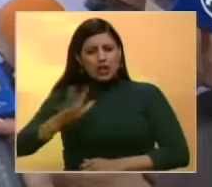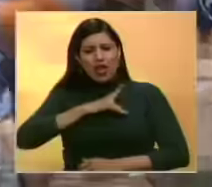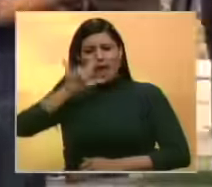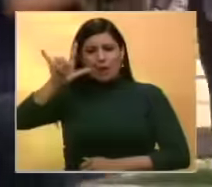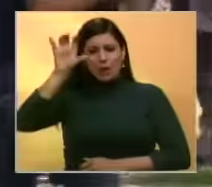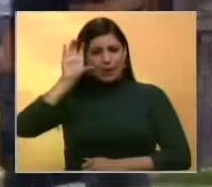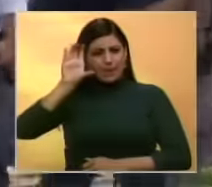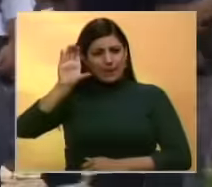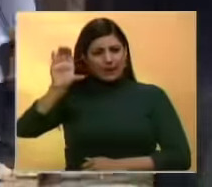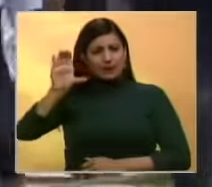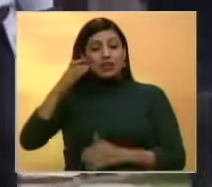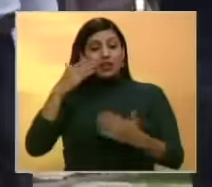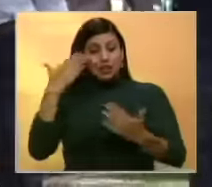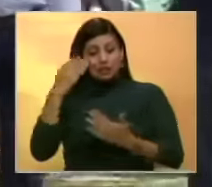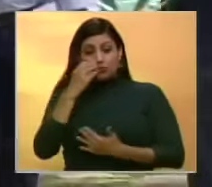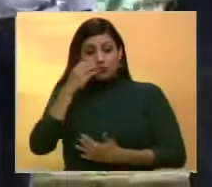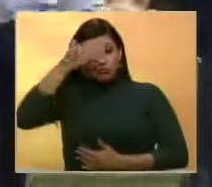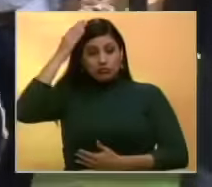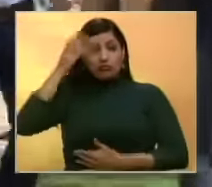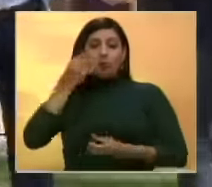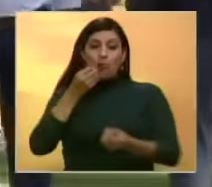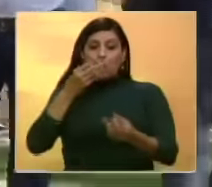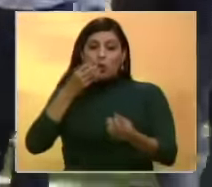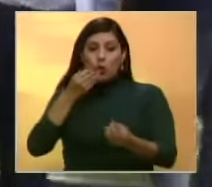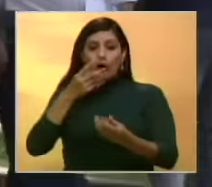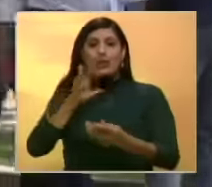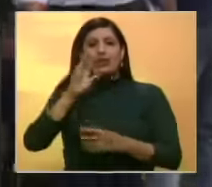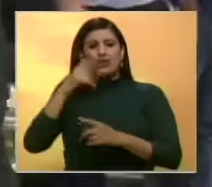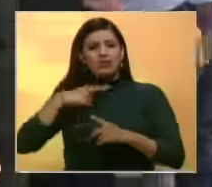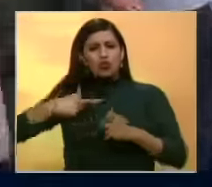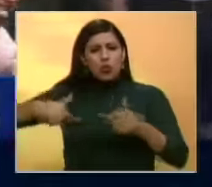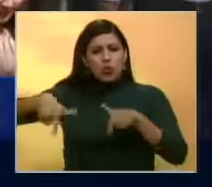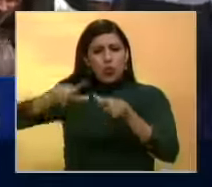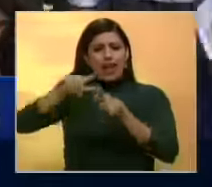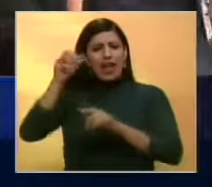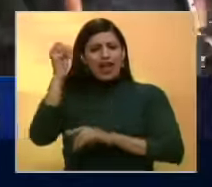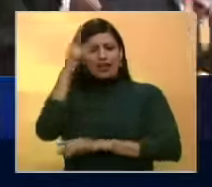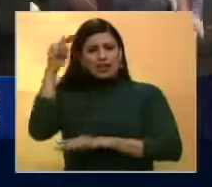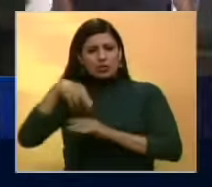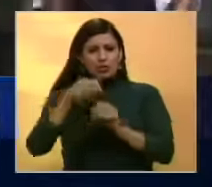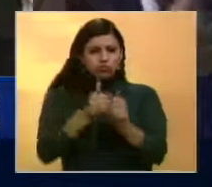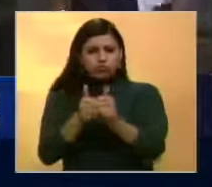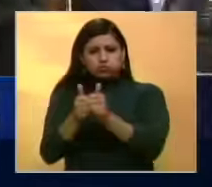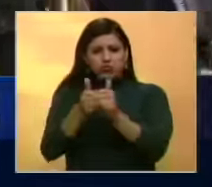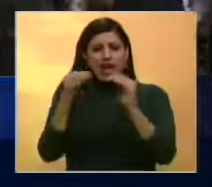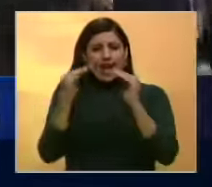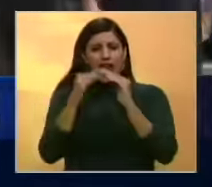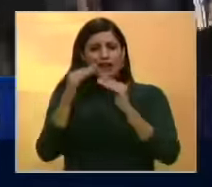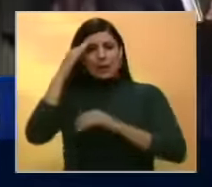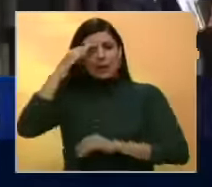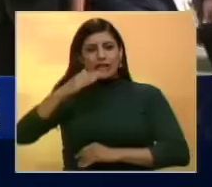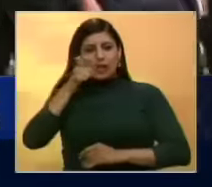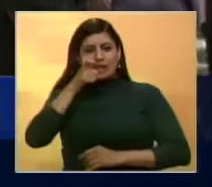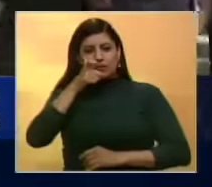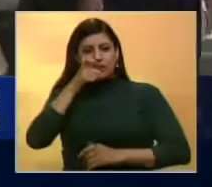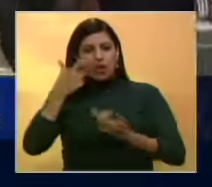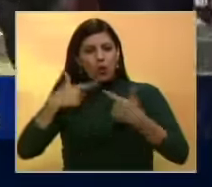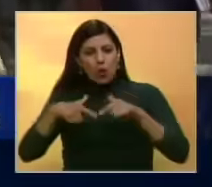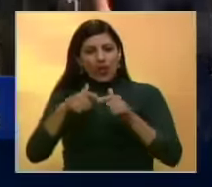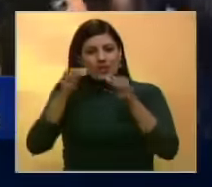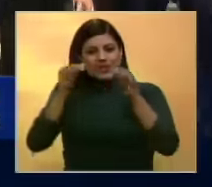este país el parlamentario ofreció las declaraciones tras un un recorrido en la asamblea nacional con funcionarios de la casa militar para garantizar que se cumplan las